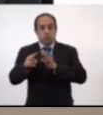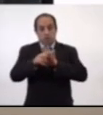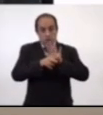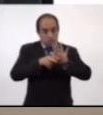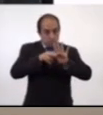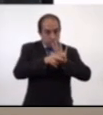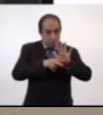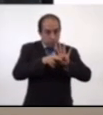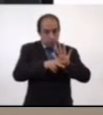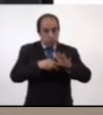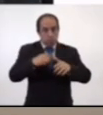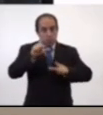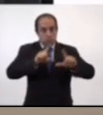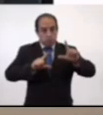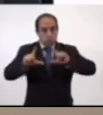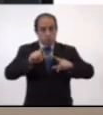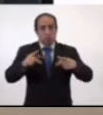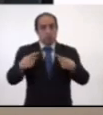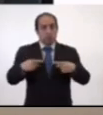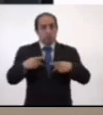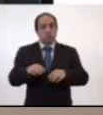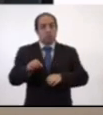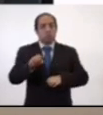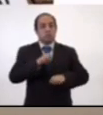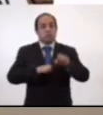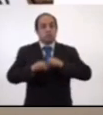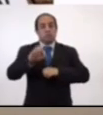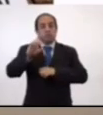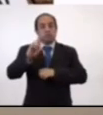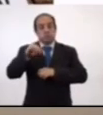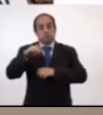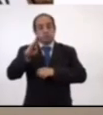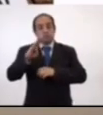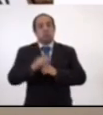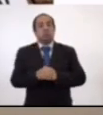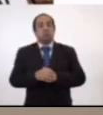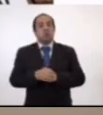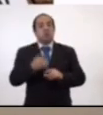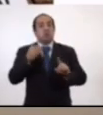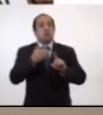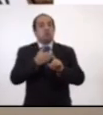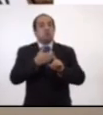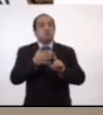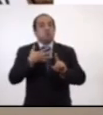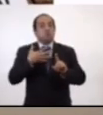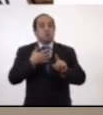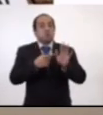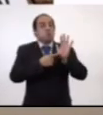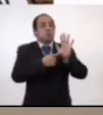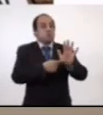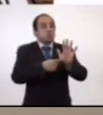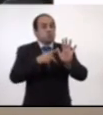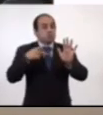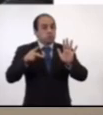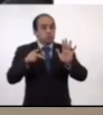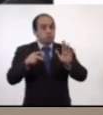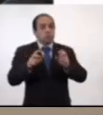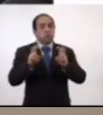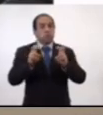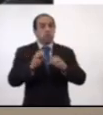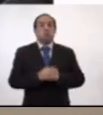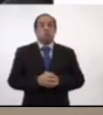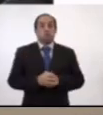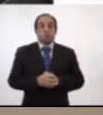por el laboratorio y personal de la empresa DNB con el fin de dejar evidencia de su situación.